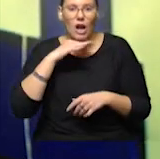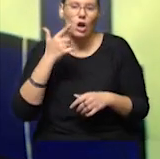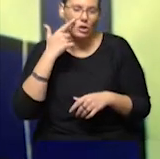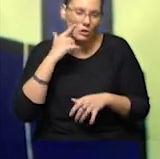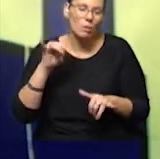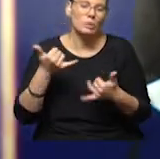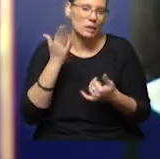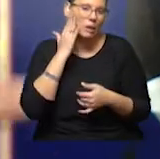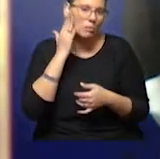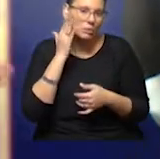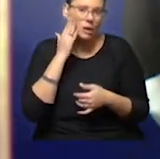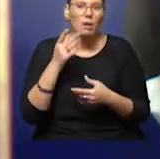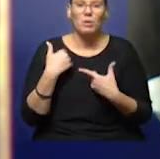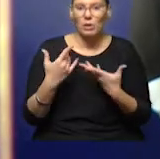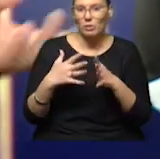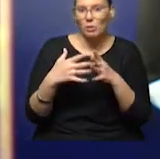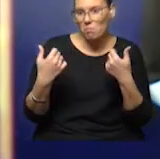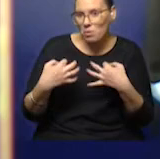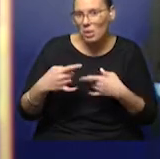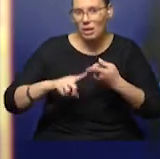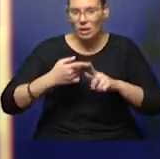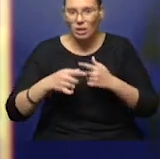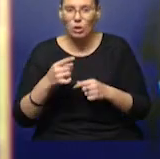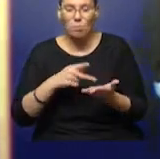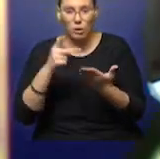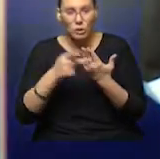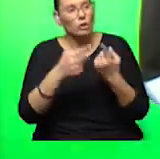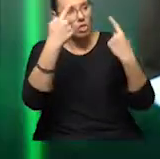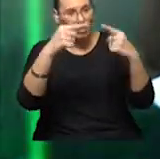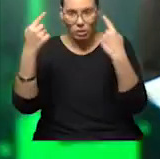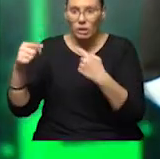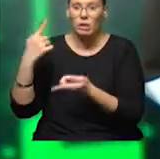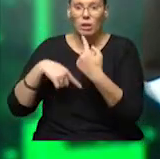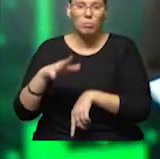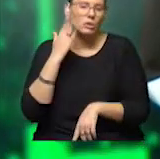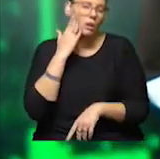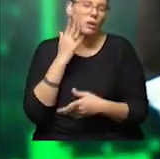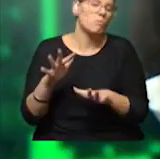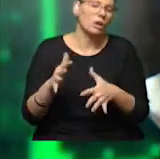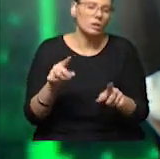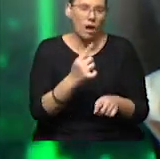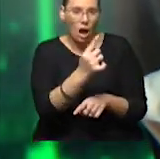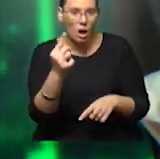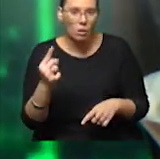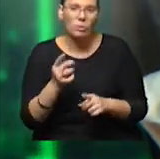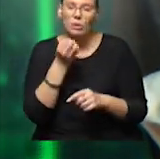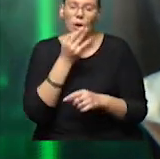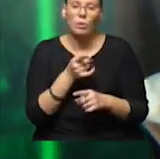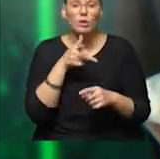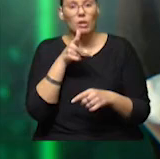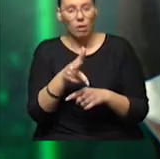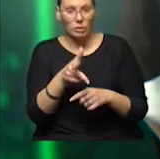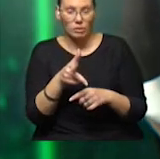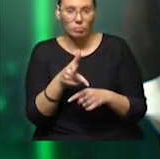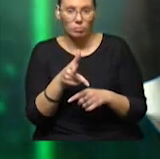había como química, sabemos lo que hacemos cada uno de nuestros proyectos, aunque son diferentes. Está buenísimo eso también del ciclo y de la fecha en particular,